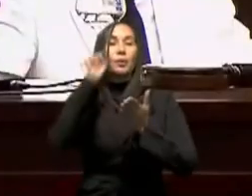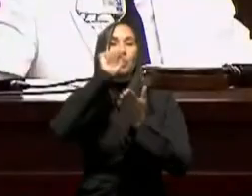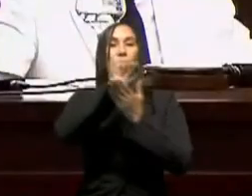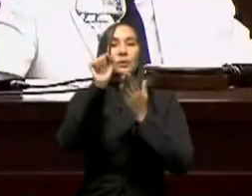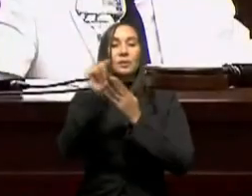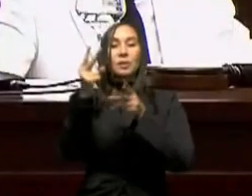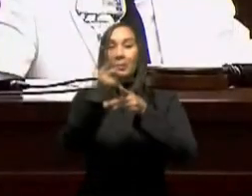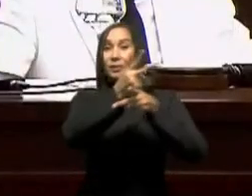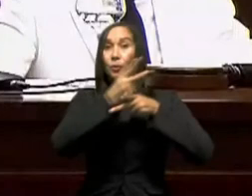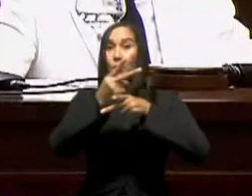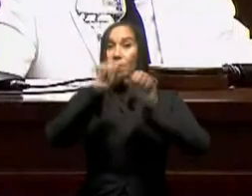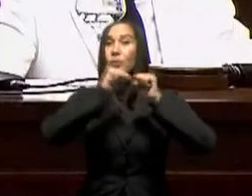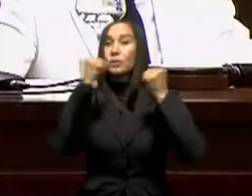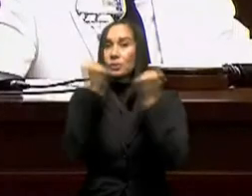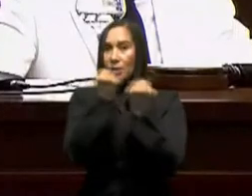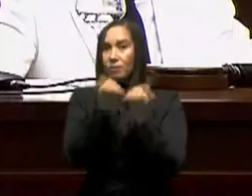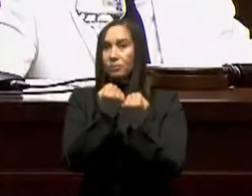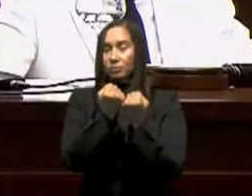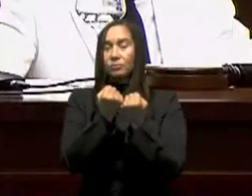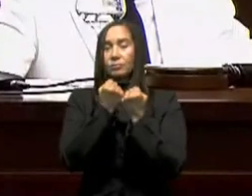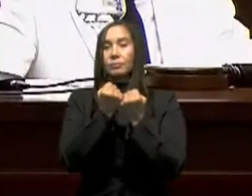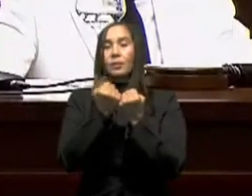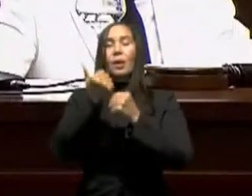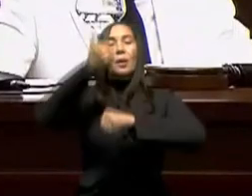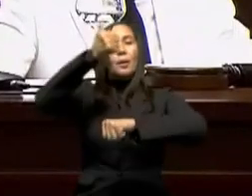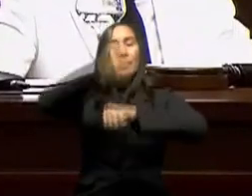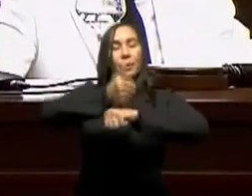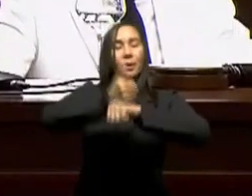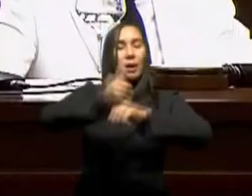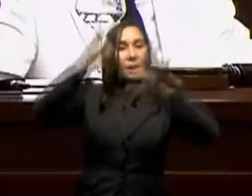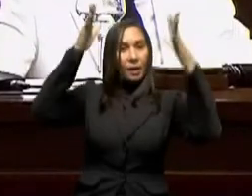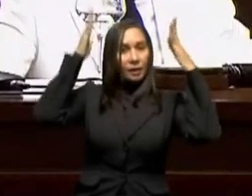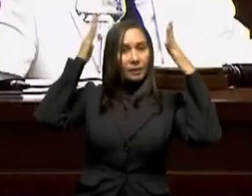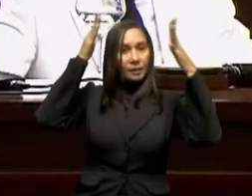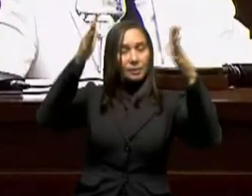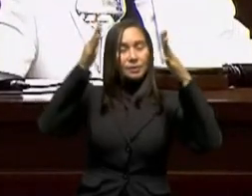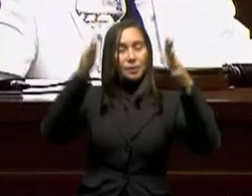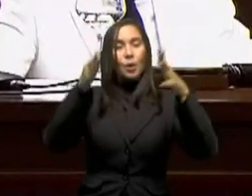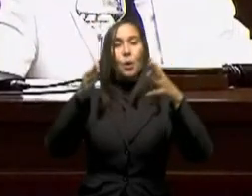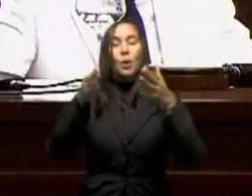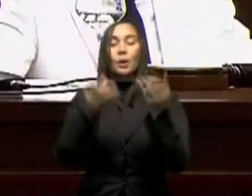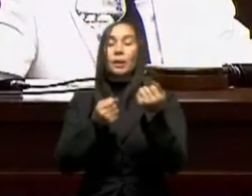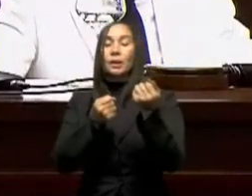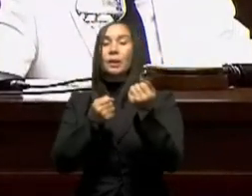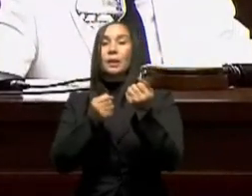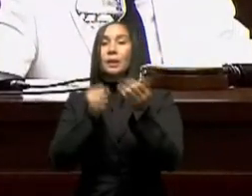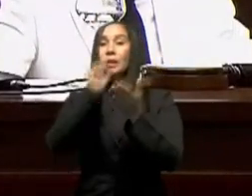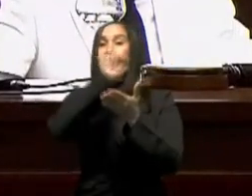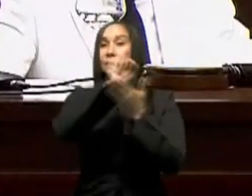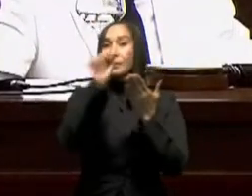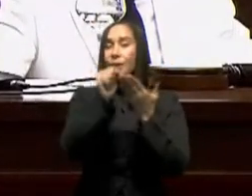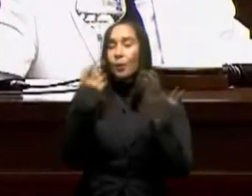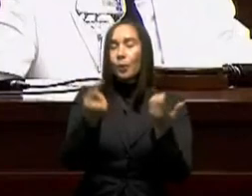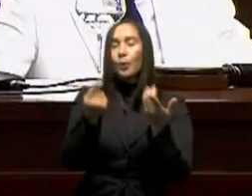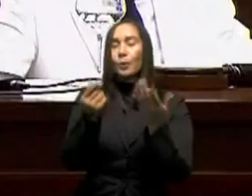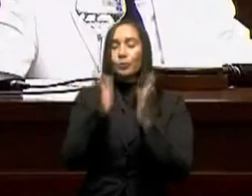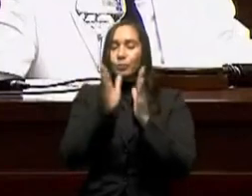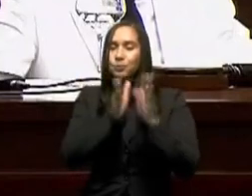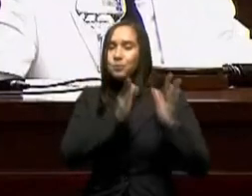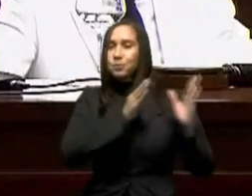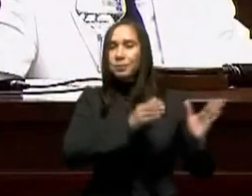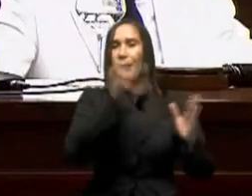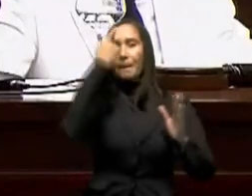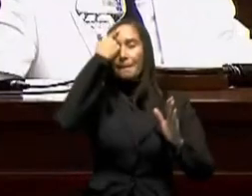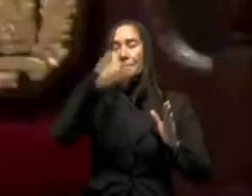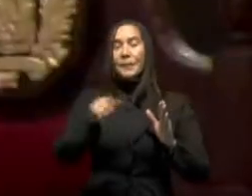sistema de seguridad social con la implementación de la atención primaria en el régimen subsidiado de forma gradual,